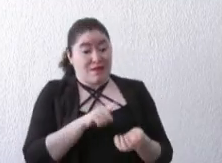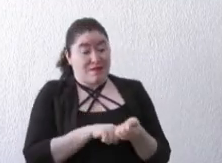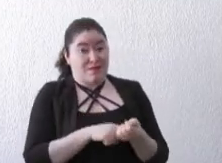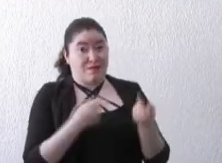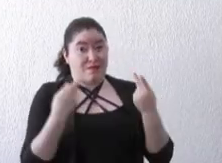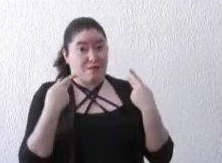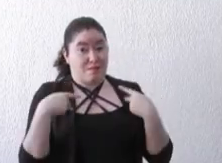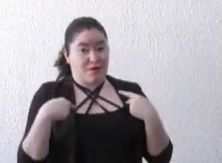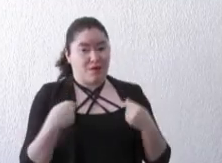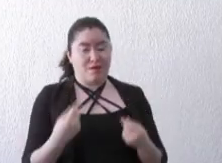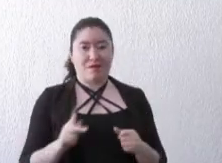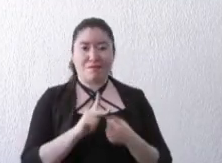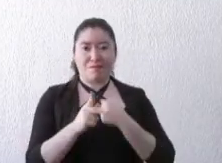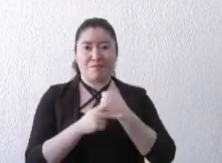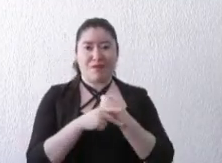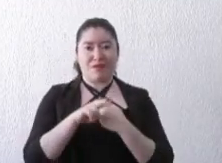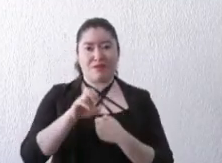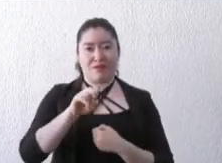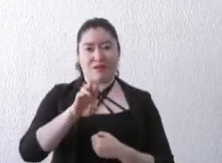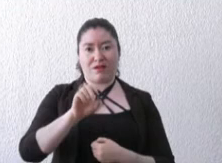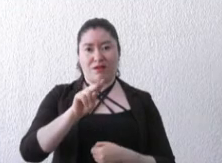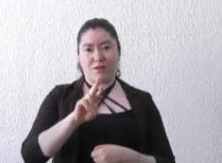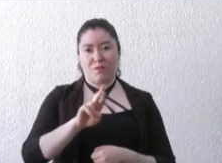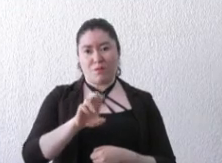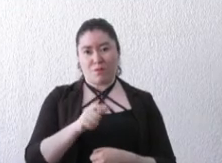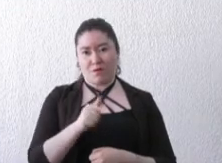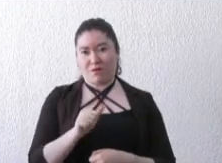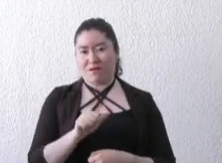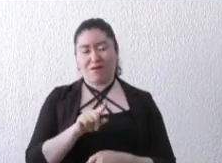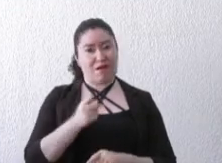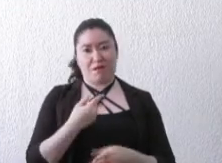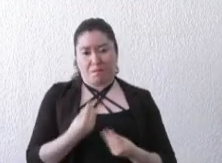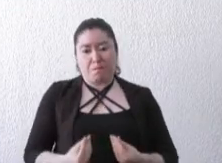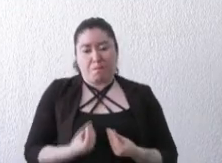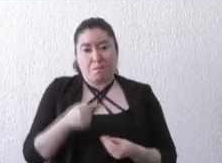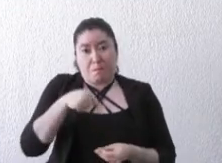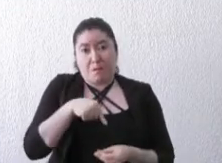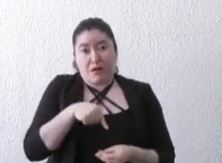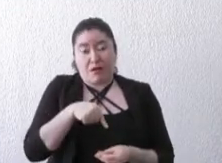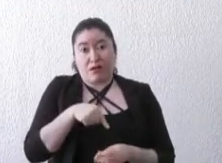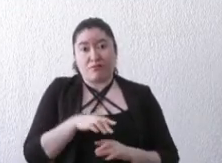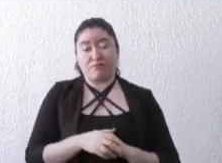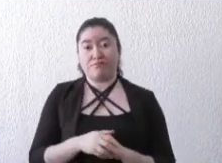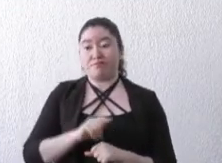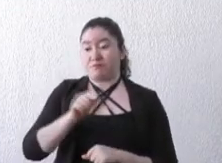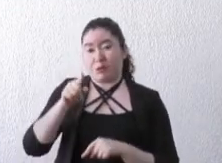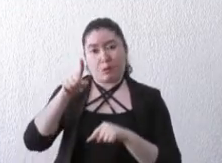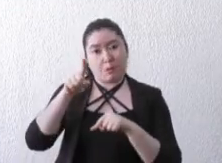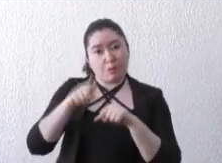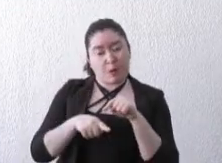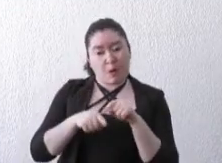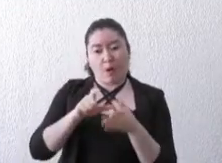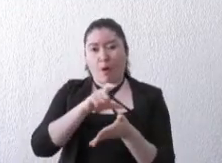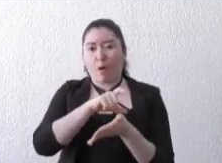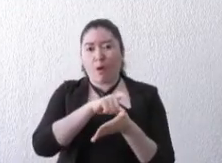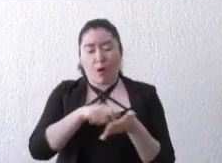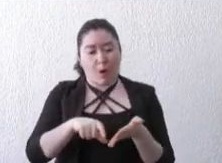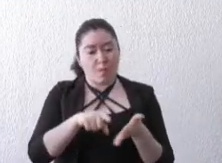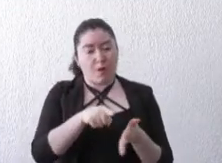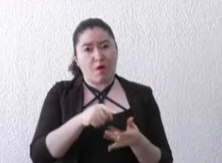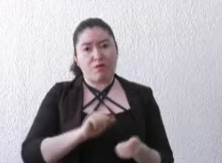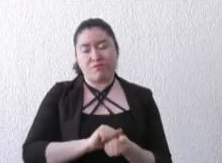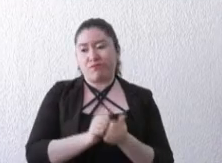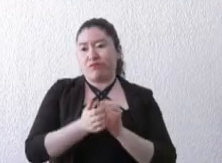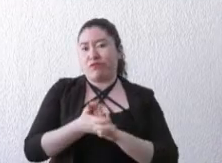que aquí vivían, aquí estaban hacinados. Desde ese entonces se compró, se hizo una